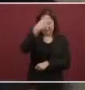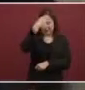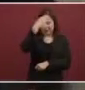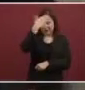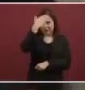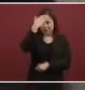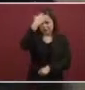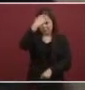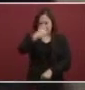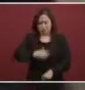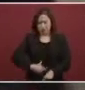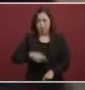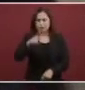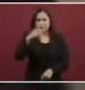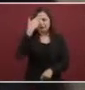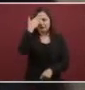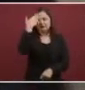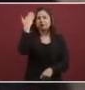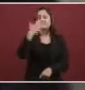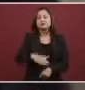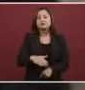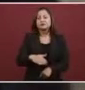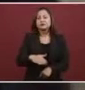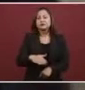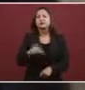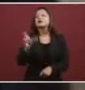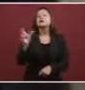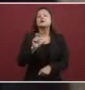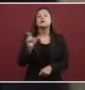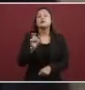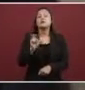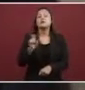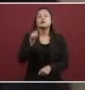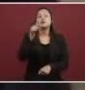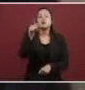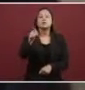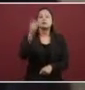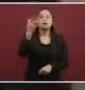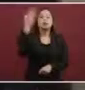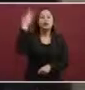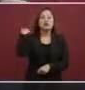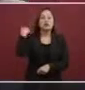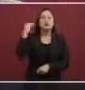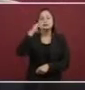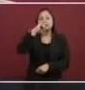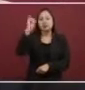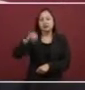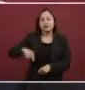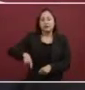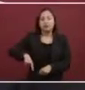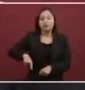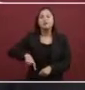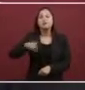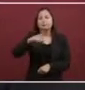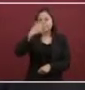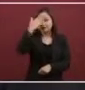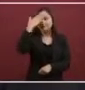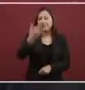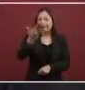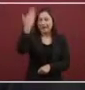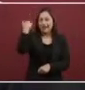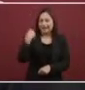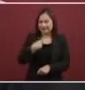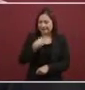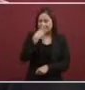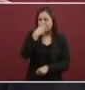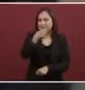cuando sintió que no le permitirían ser candidato a jefe de gobierno, y lo que yo le respondí entonces. ¿Sabe